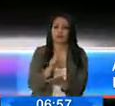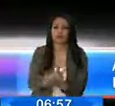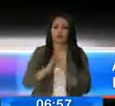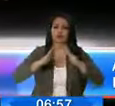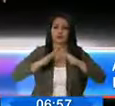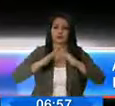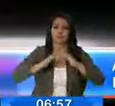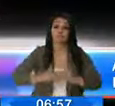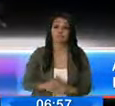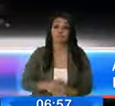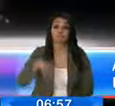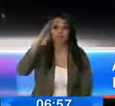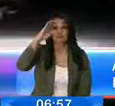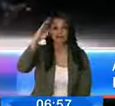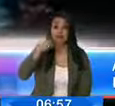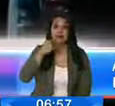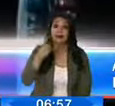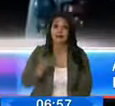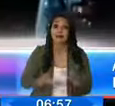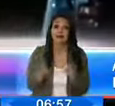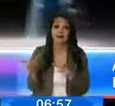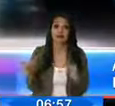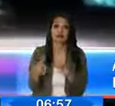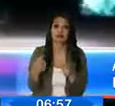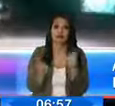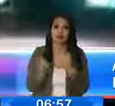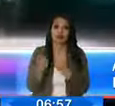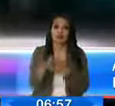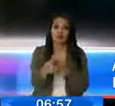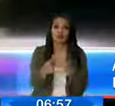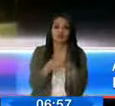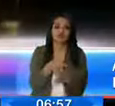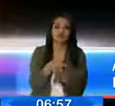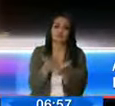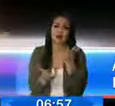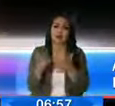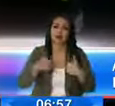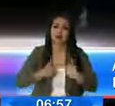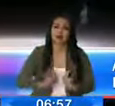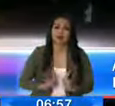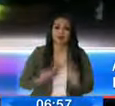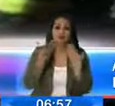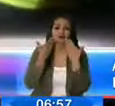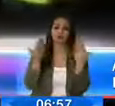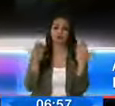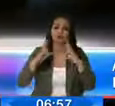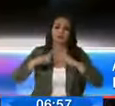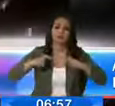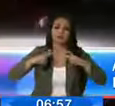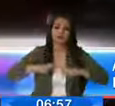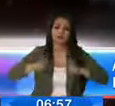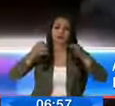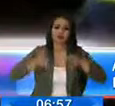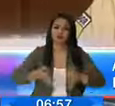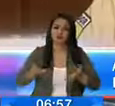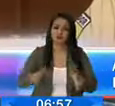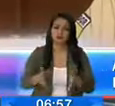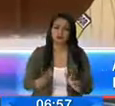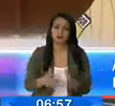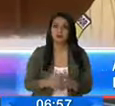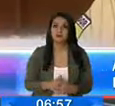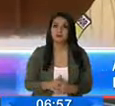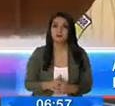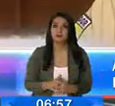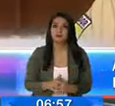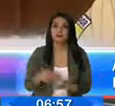Las hipótesis de la policía, que el auto pequeño invadió vía, tal vez cansancio. Las razones se investigan, nada está confirmado. Tener